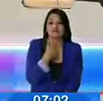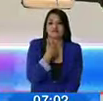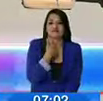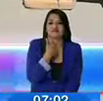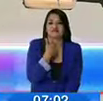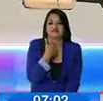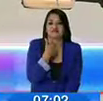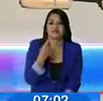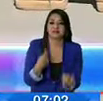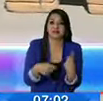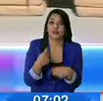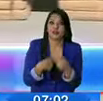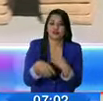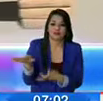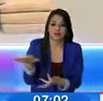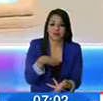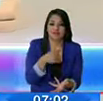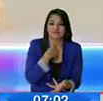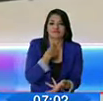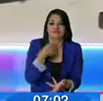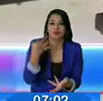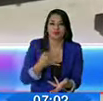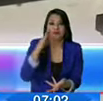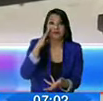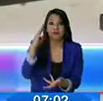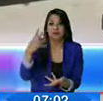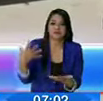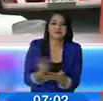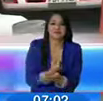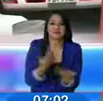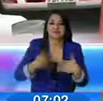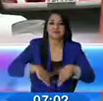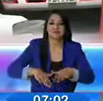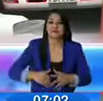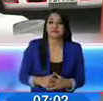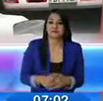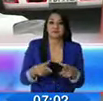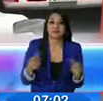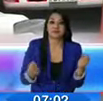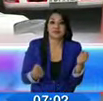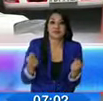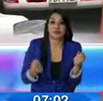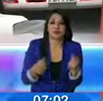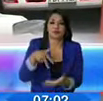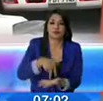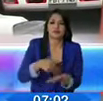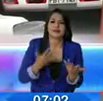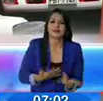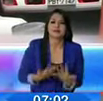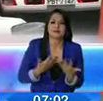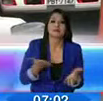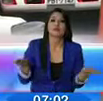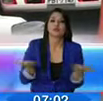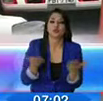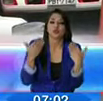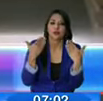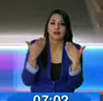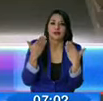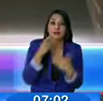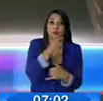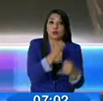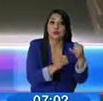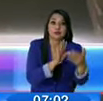Redondo. El millonario botín se encontró con una barrera policial. Al vehículo lo esperaban en la ciudad de Guayaquil. Presumen que todo